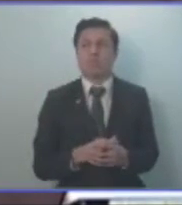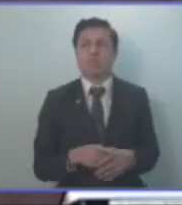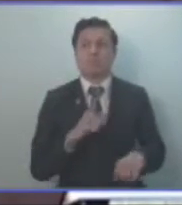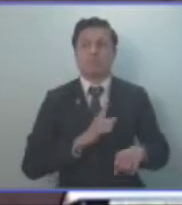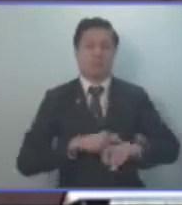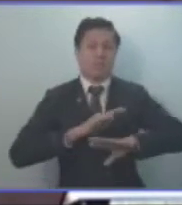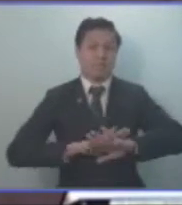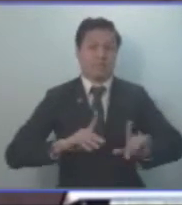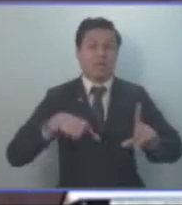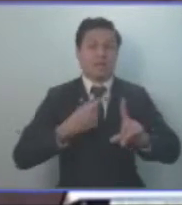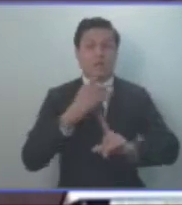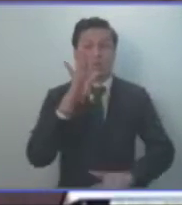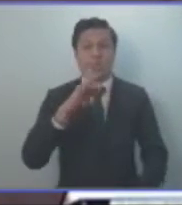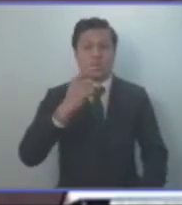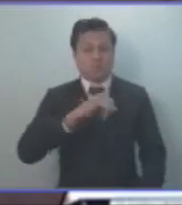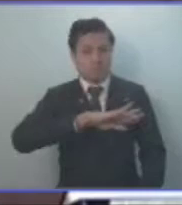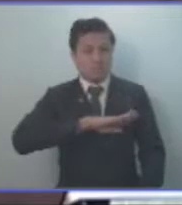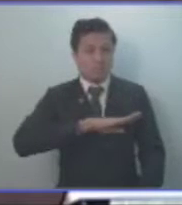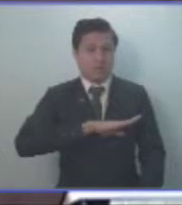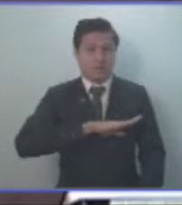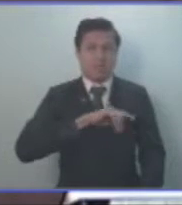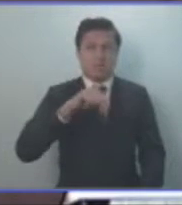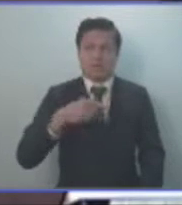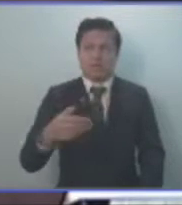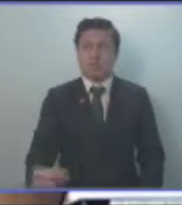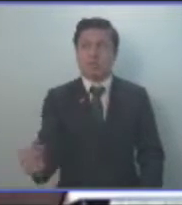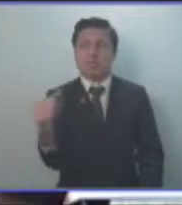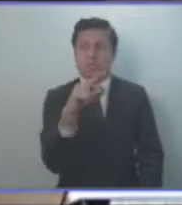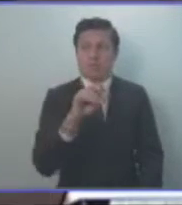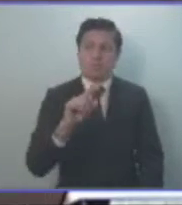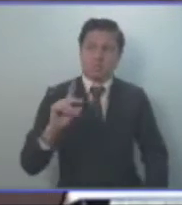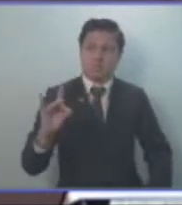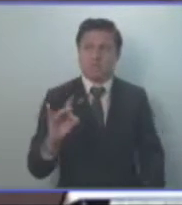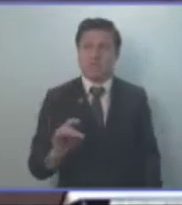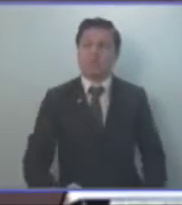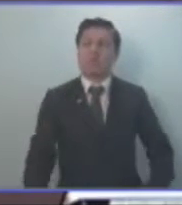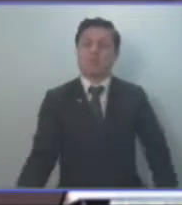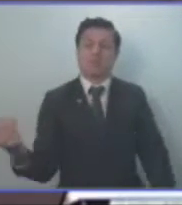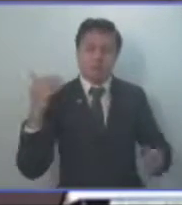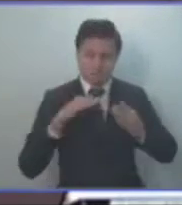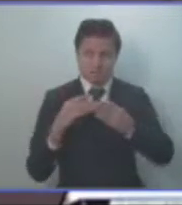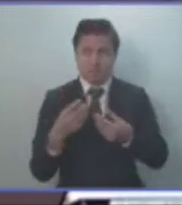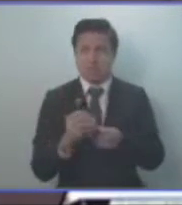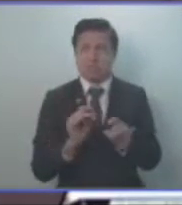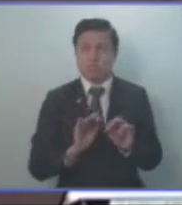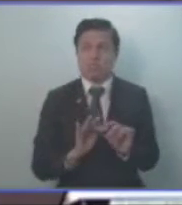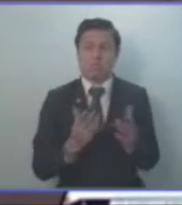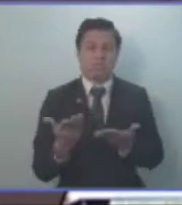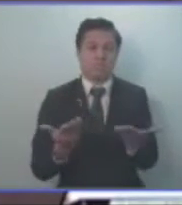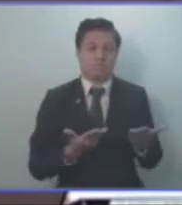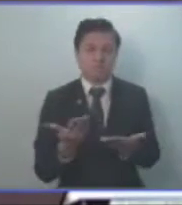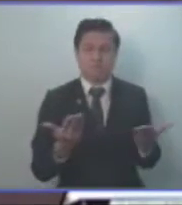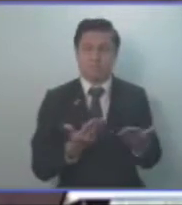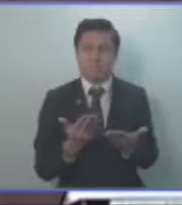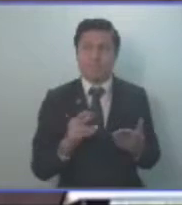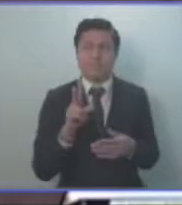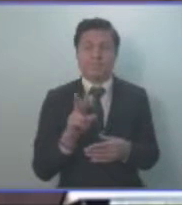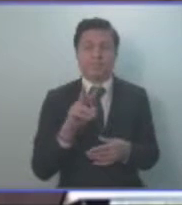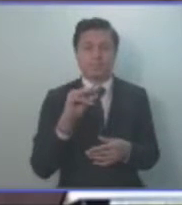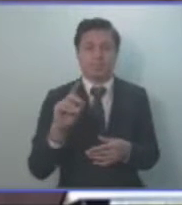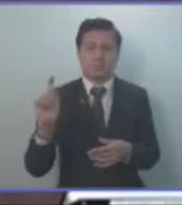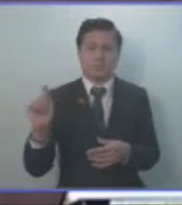el 4 de septiembre de este año 2018 y que en las distintas unidades de atención al usuario de ese